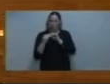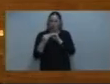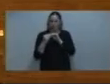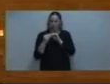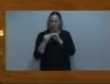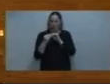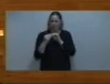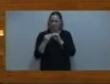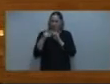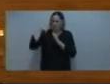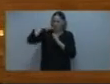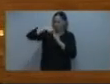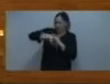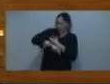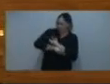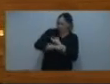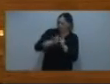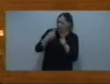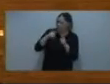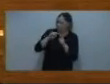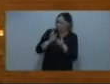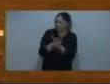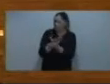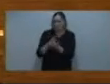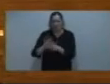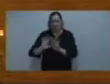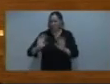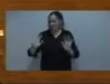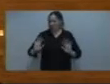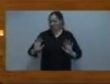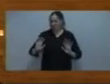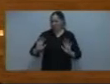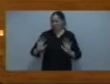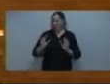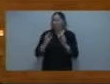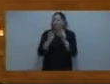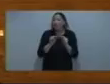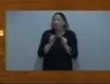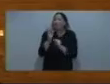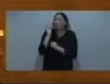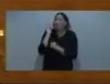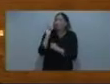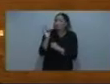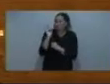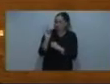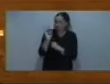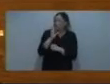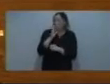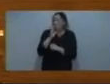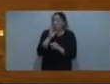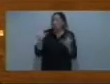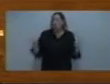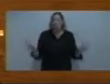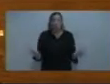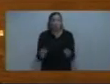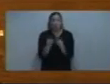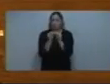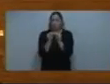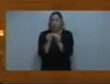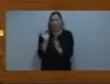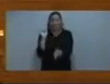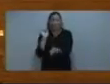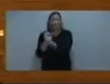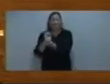profundice en lo que nos separa, al debate en positivo, porque, en definitiva, otra cárcel